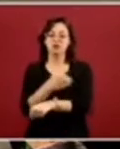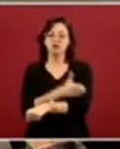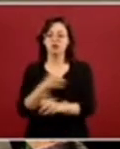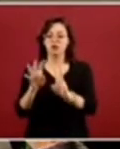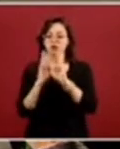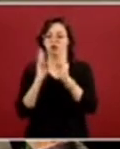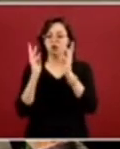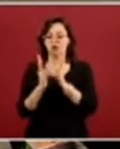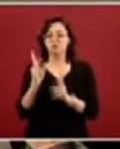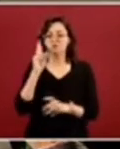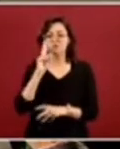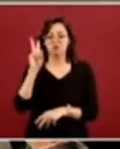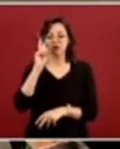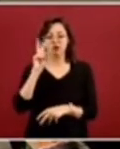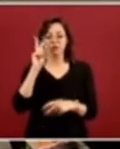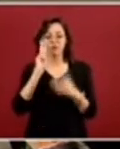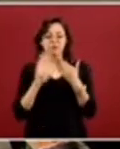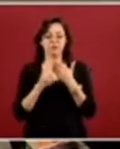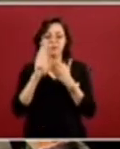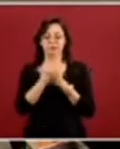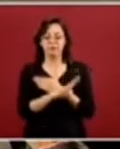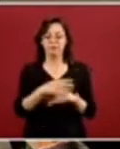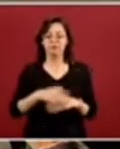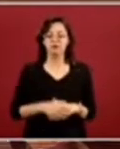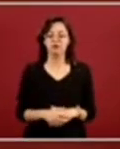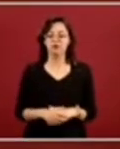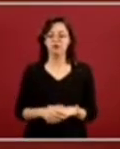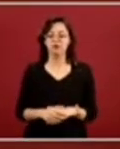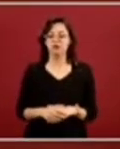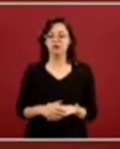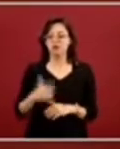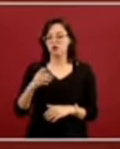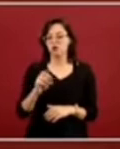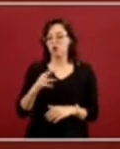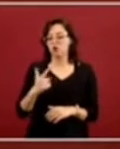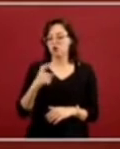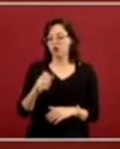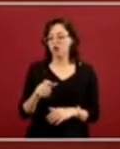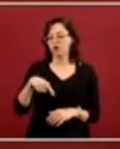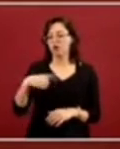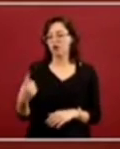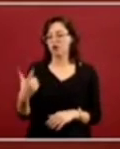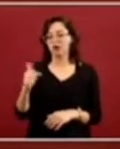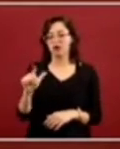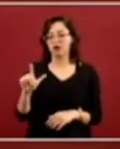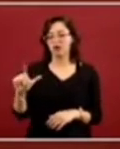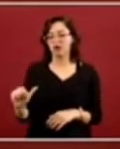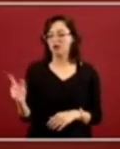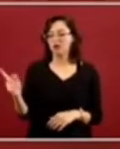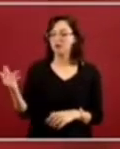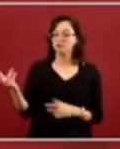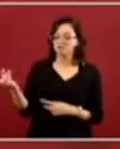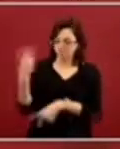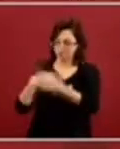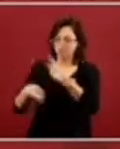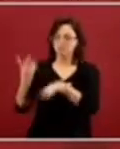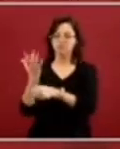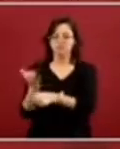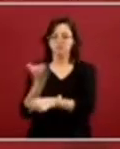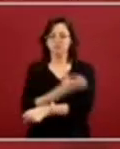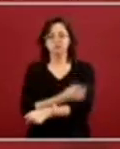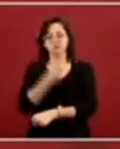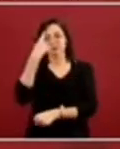Nacional contra las Adicciones, Gadi Savicki y Jorge González Olvera. Y los vamos a traer precisamente para que